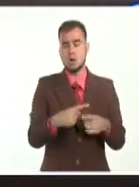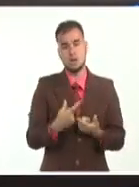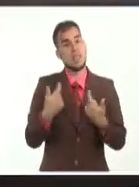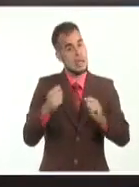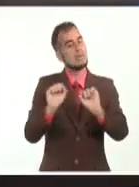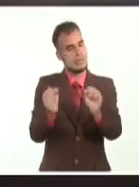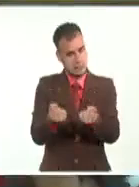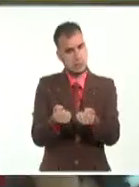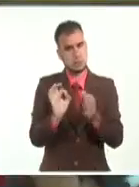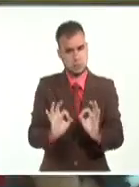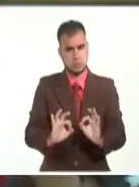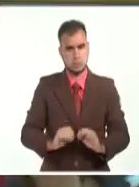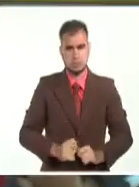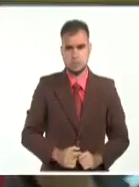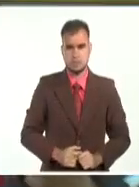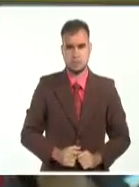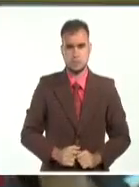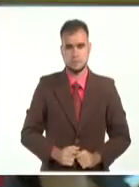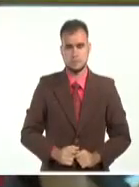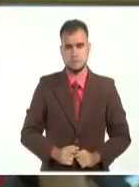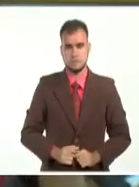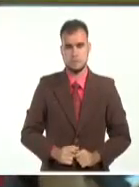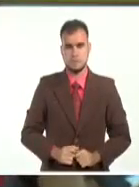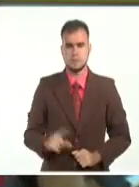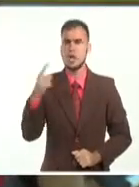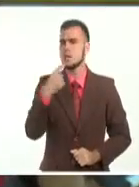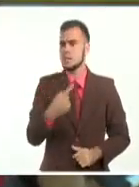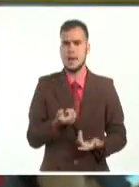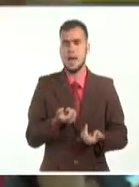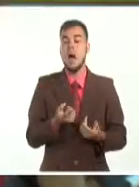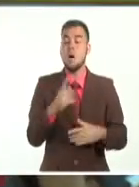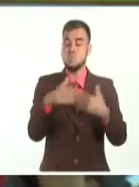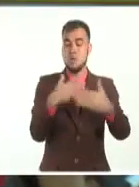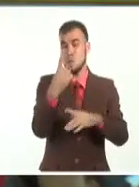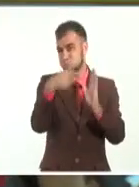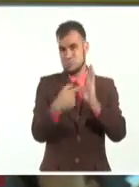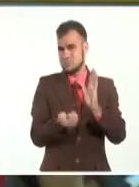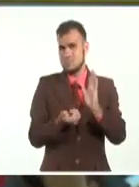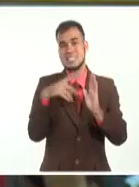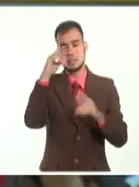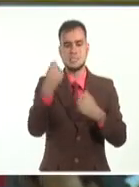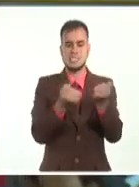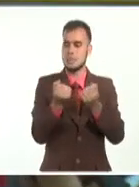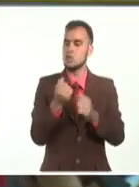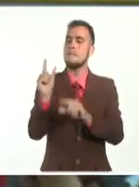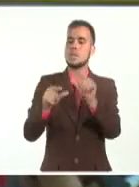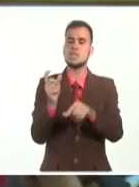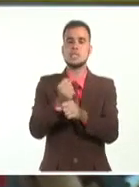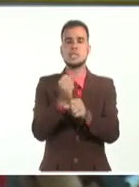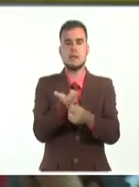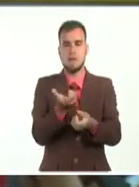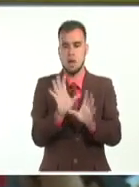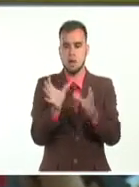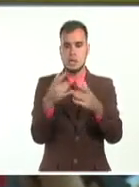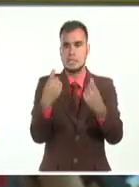control de las mismas. Una de las debilidades también que había era el tema de la transportación del grupo básico de trabajo, del grupo básico de trabajo, pero